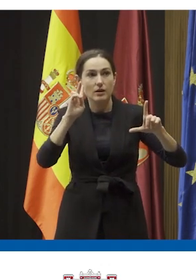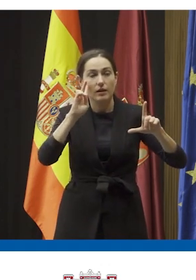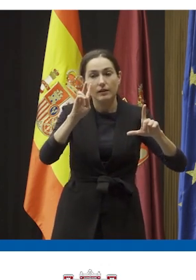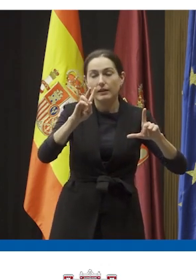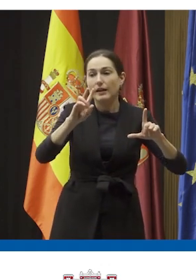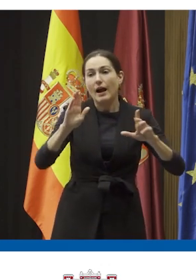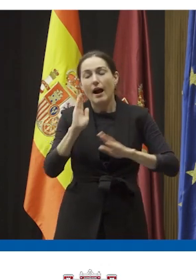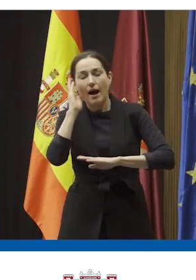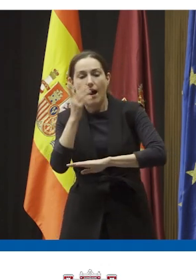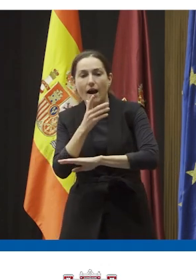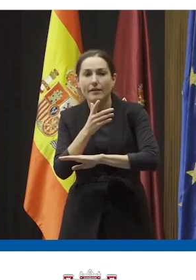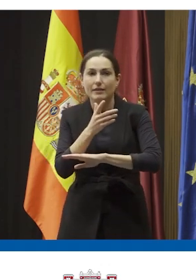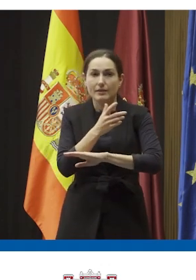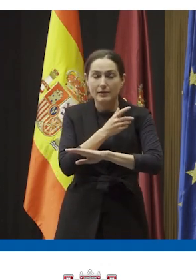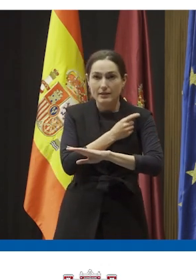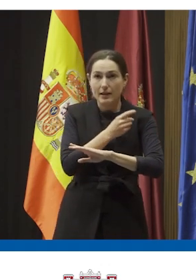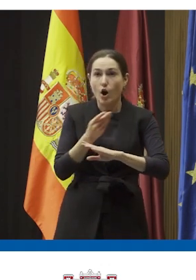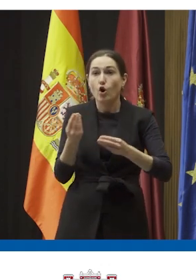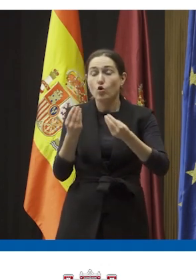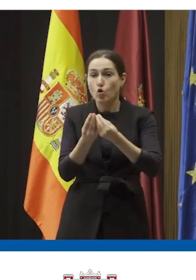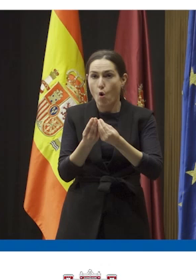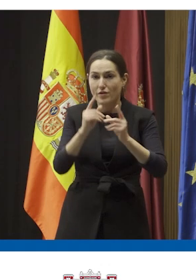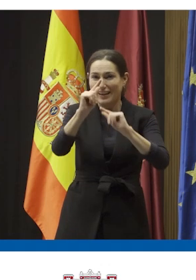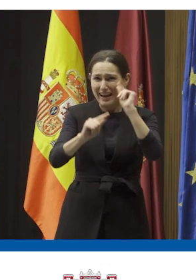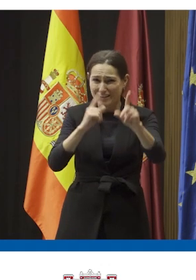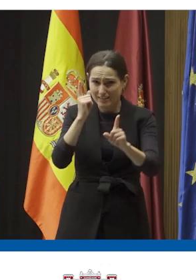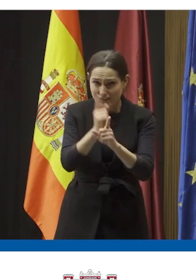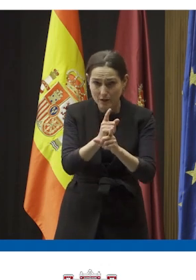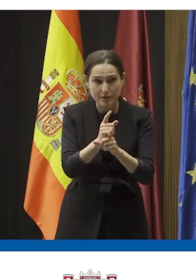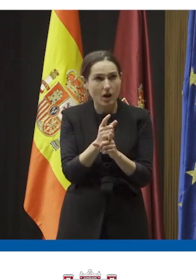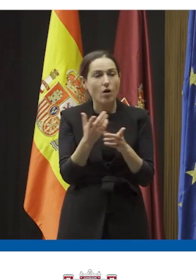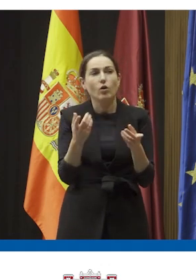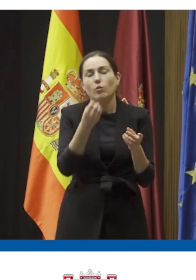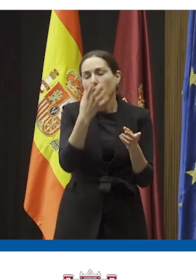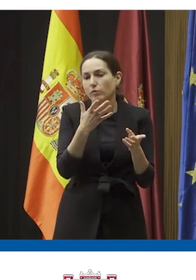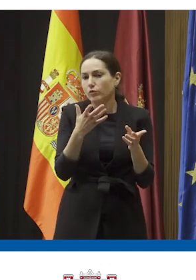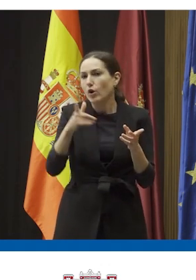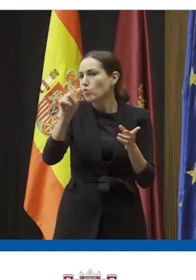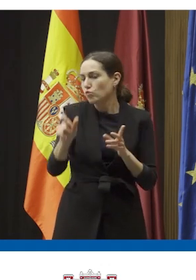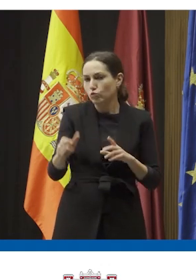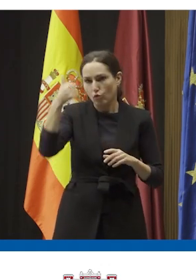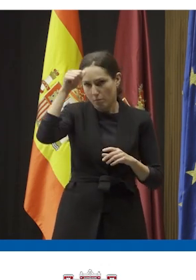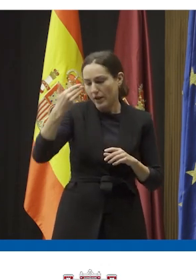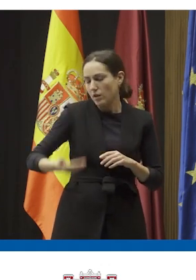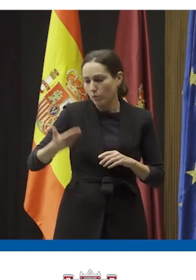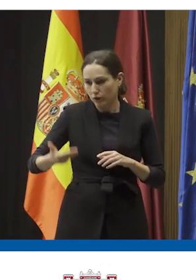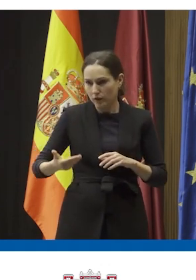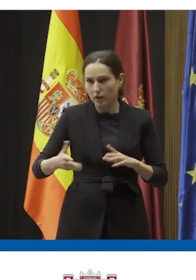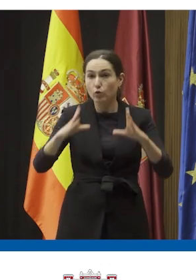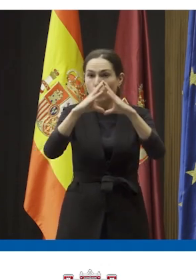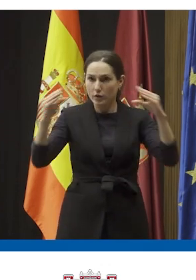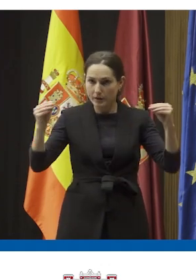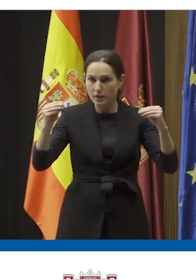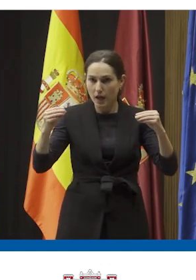incorporó la anestesia con antisepsia y fue realmente un hombre trascendente. Bueno, está en el hall. ¿Me creen si les